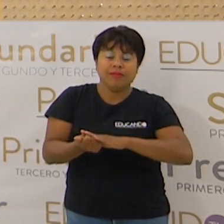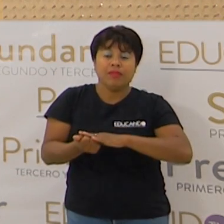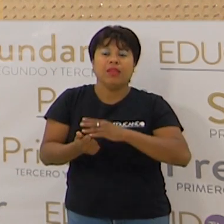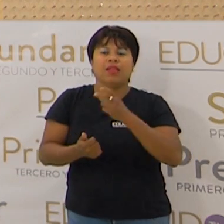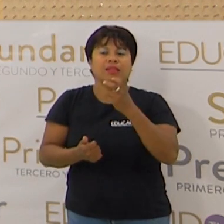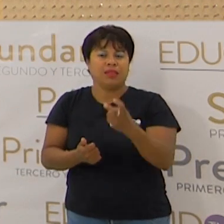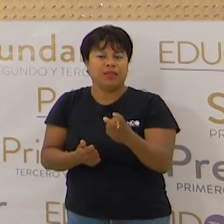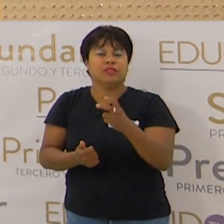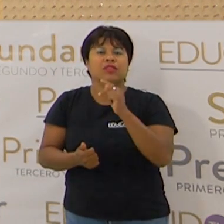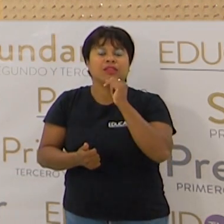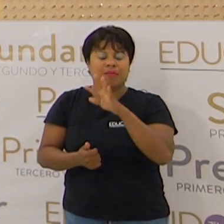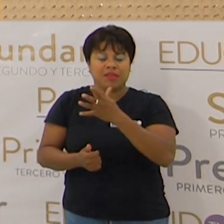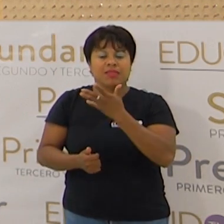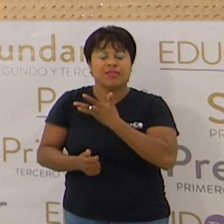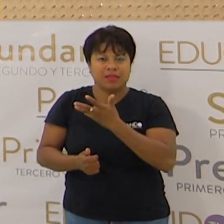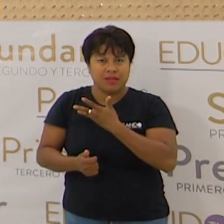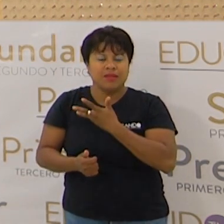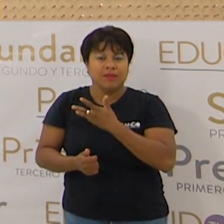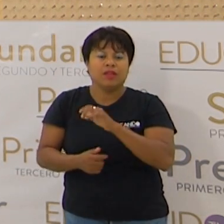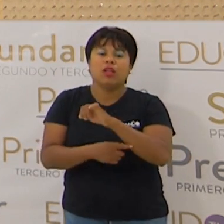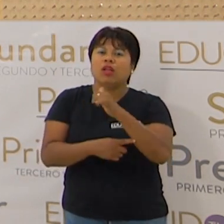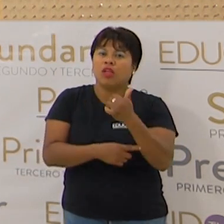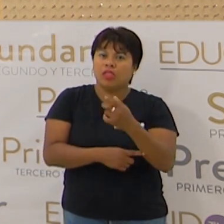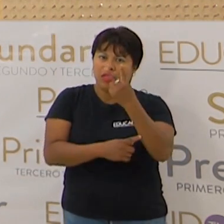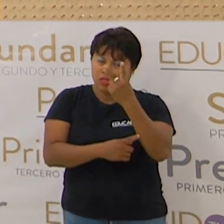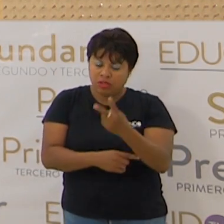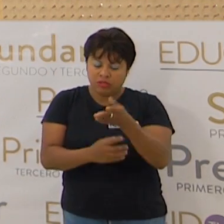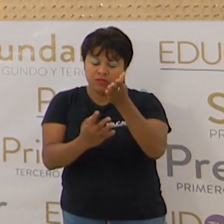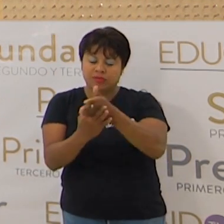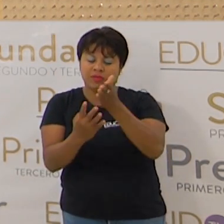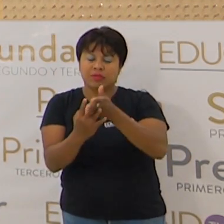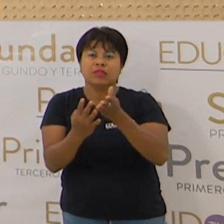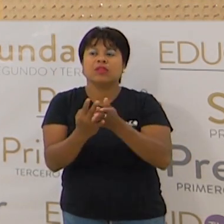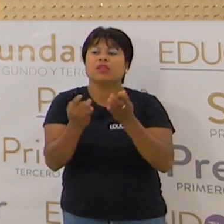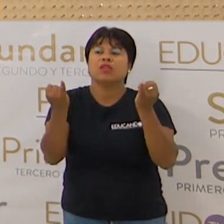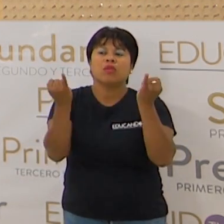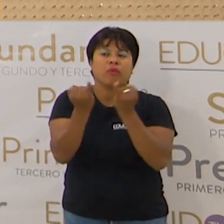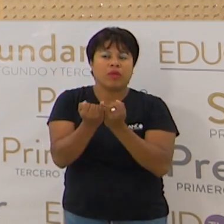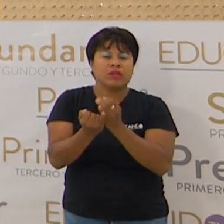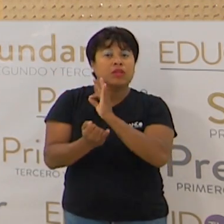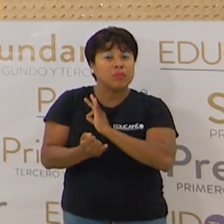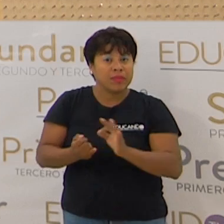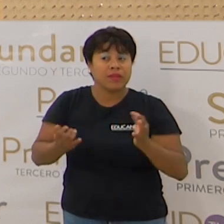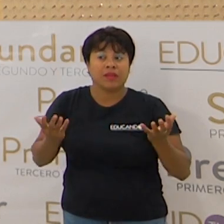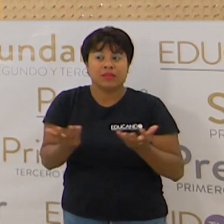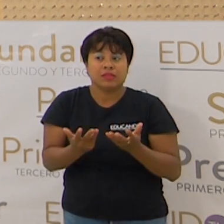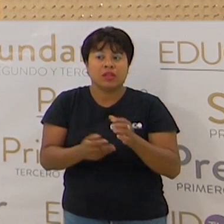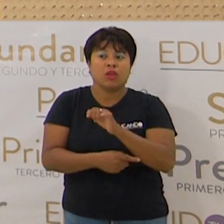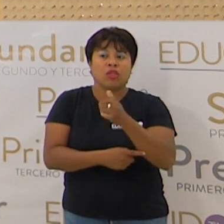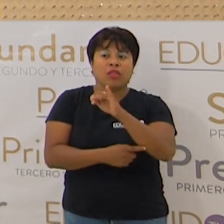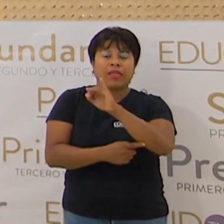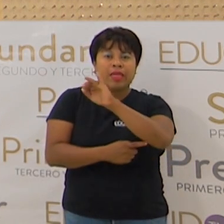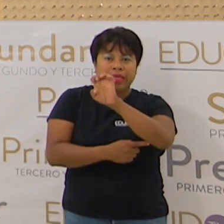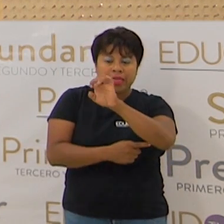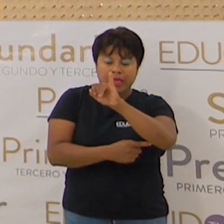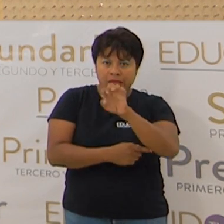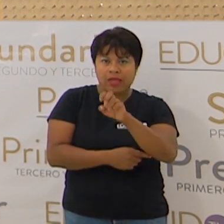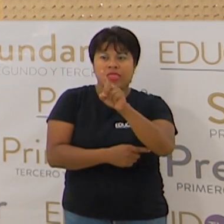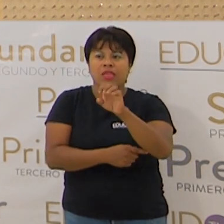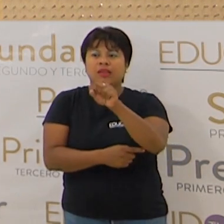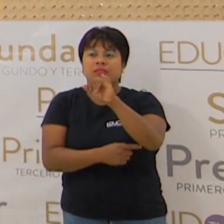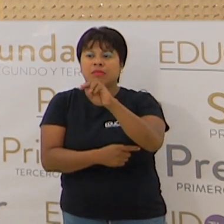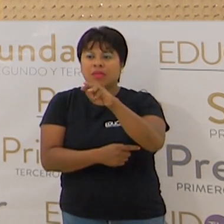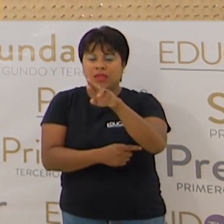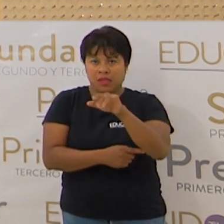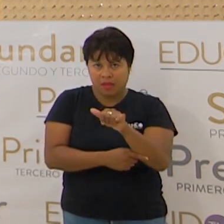contrario, por lógica, también me va a salir otras 2 partes exactamente iguales y van a formar otro eje de